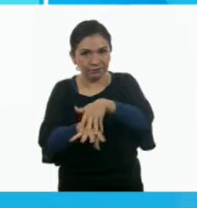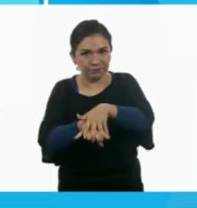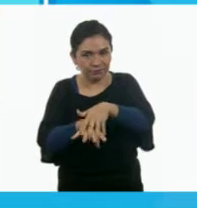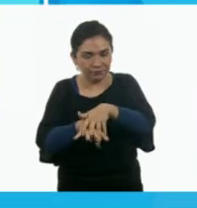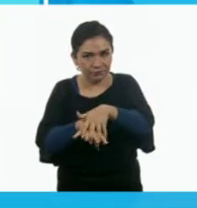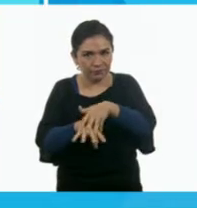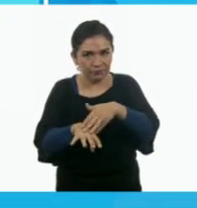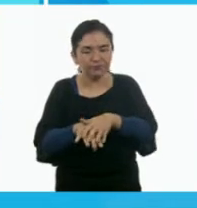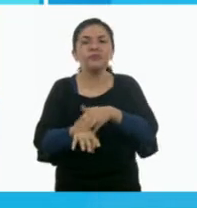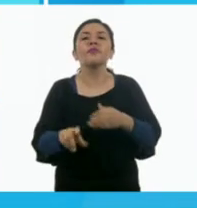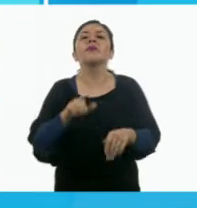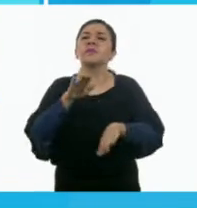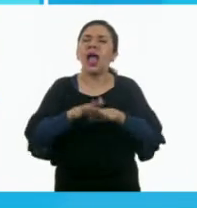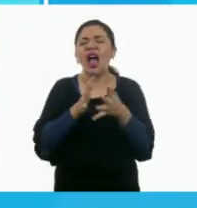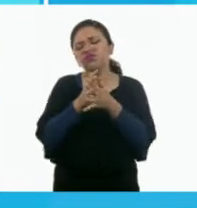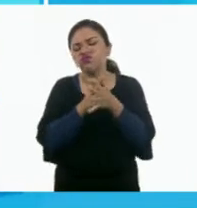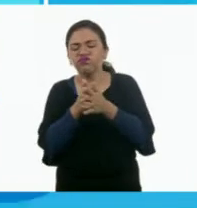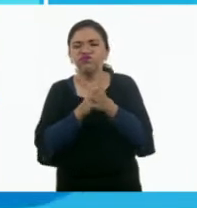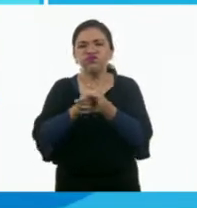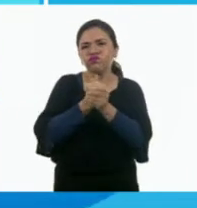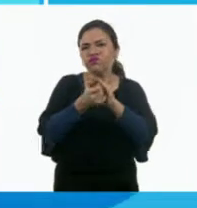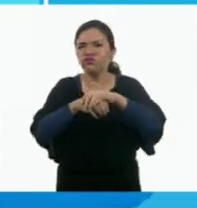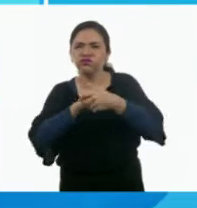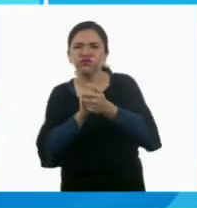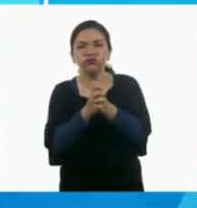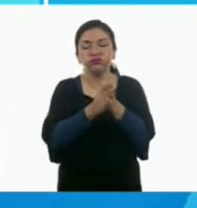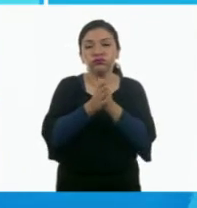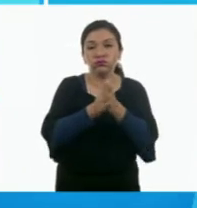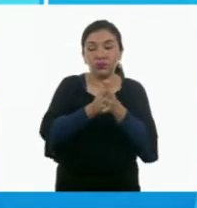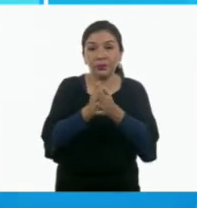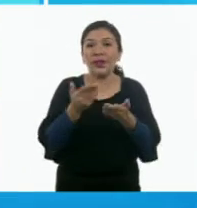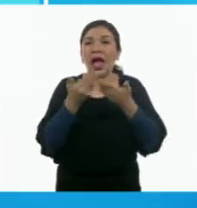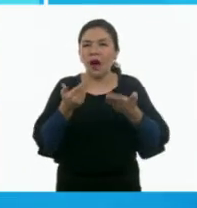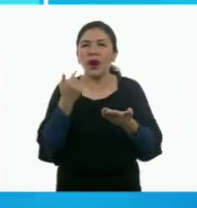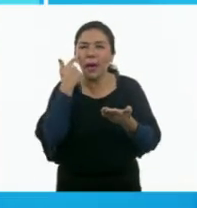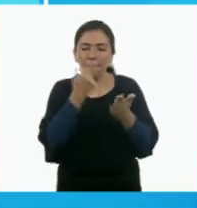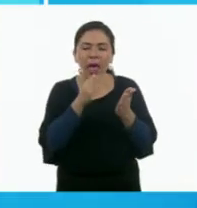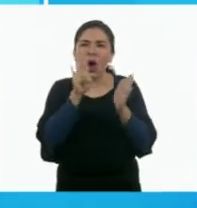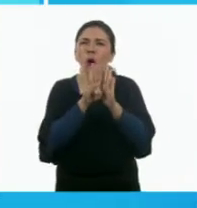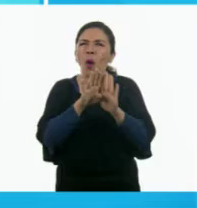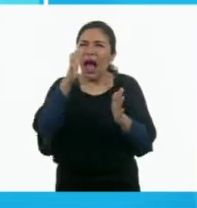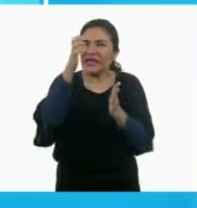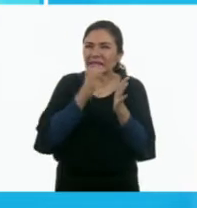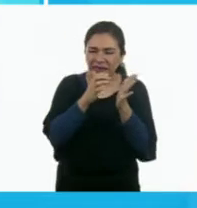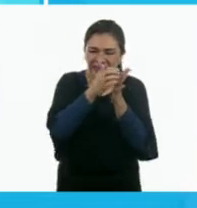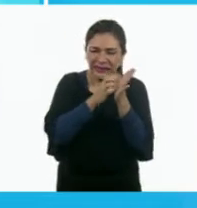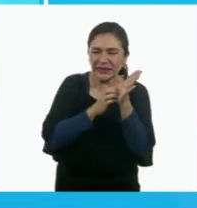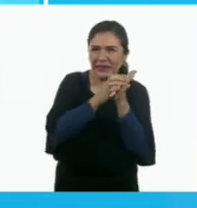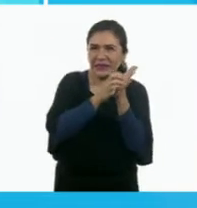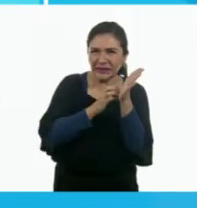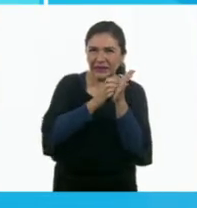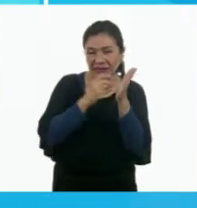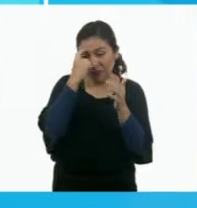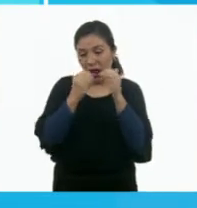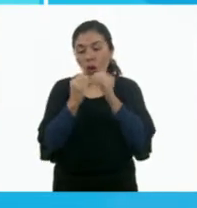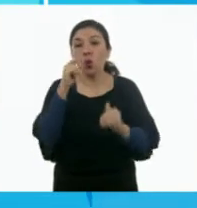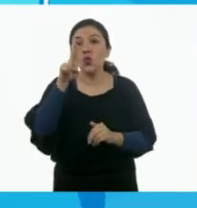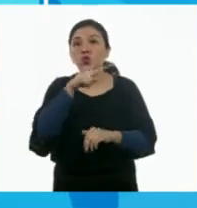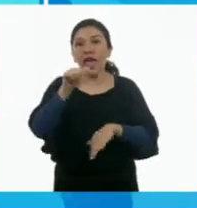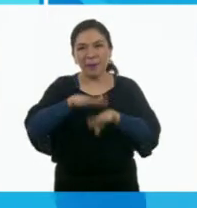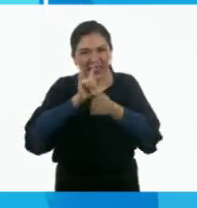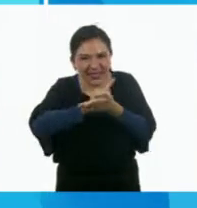la otra mano. Frota los dedos. Ahora haz como que rasguñas la palma de tus manos para lavar tus